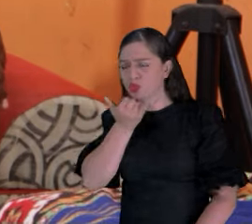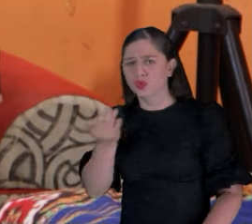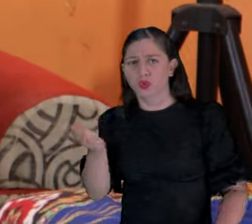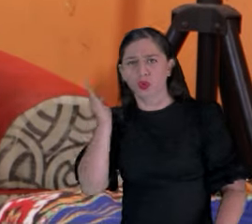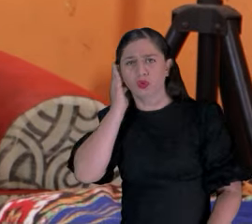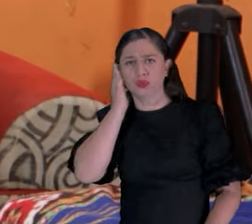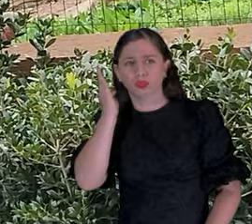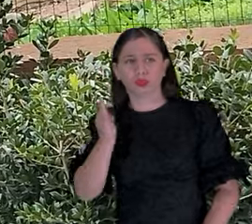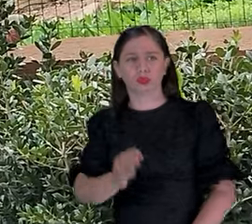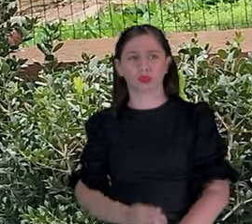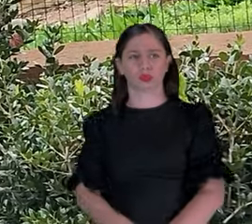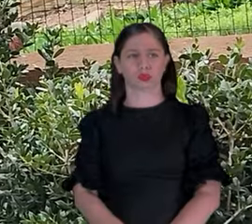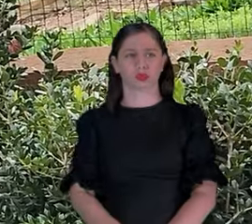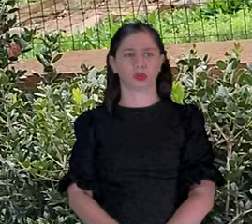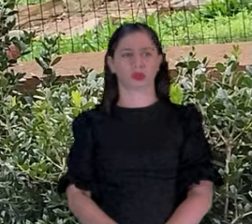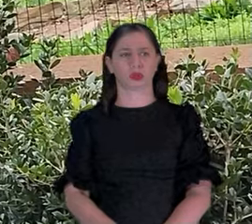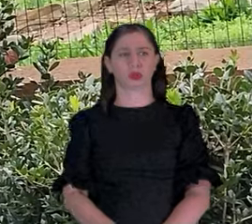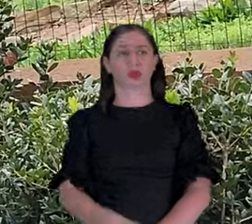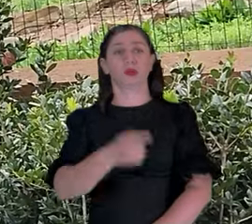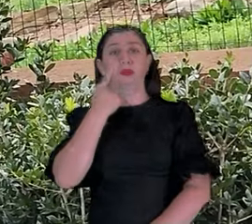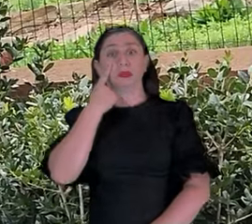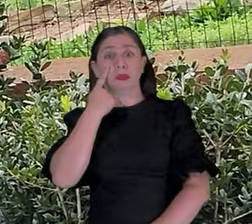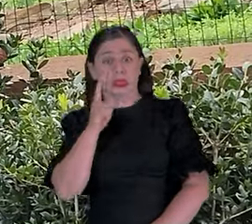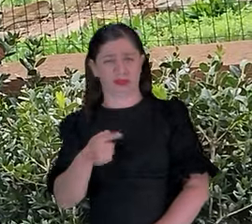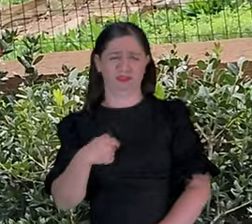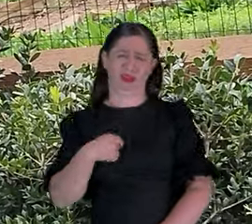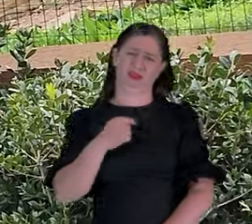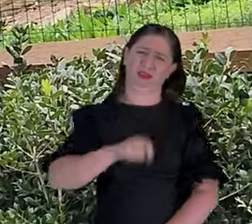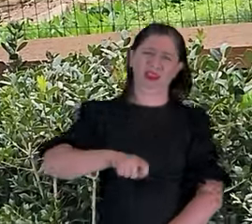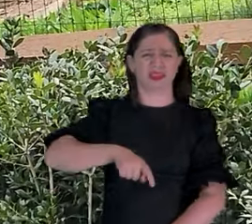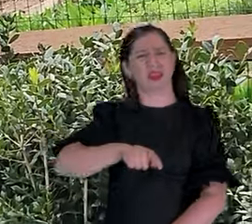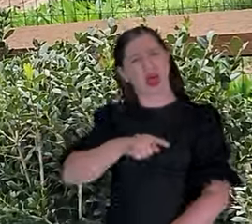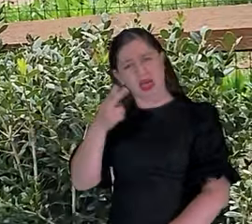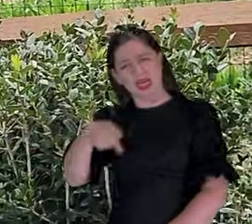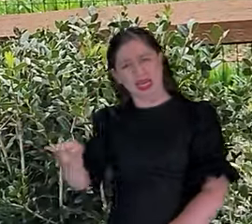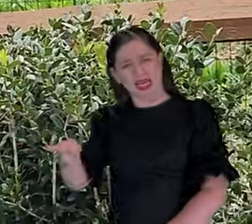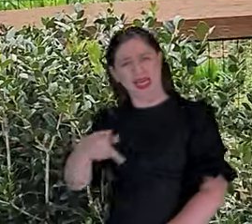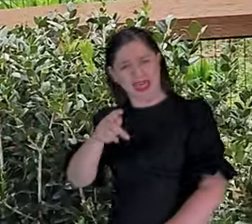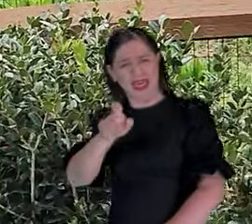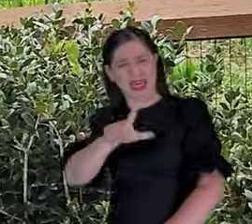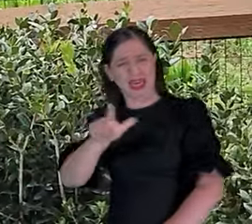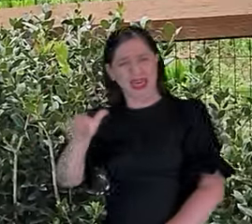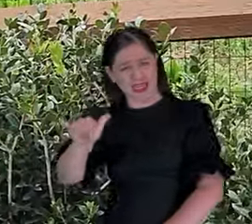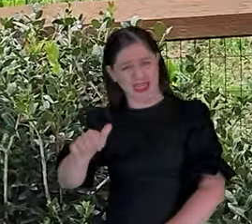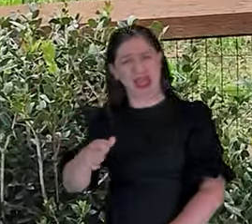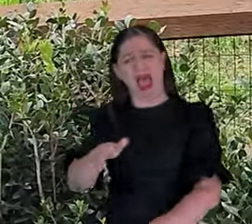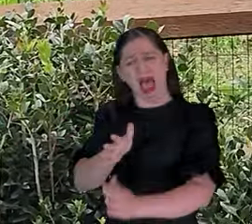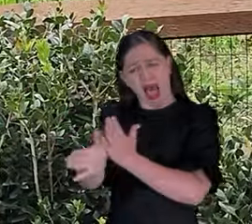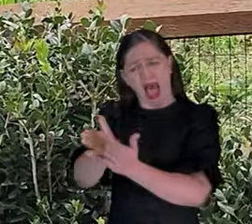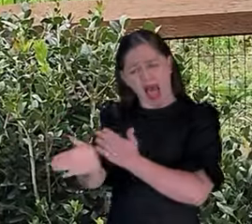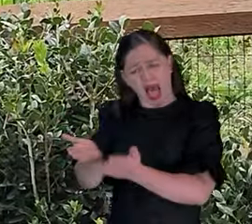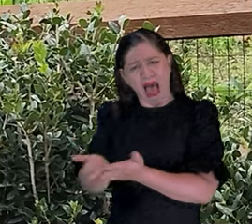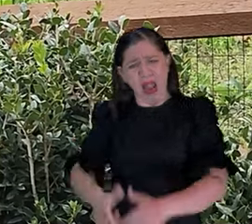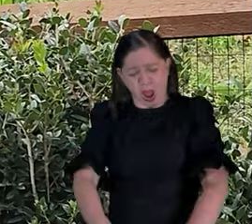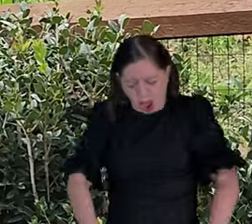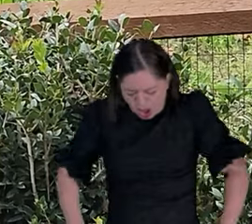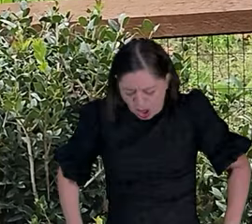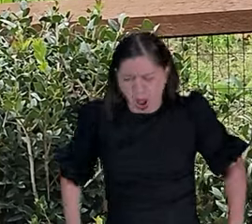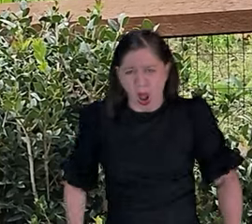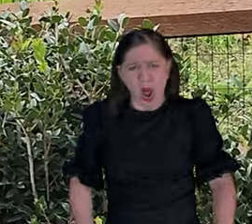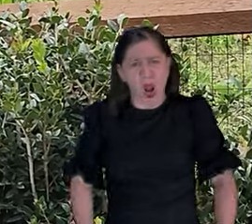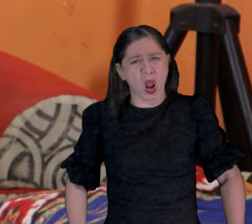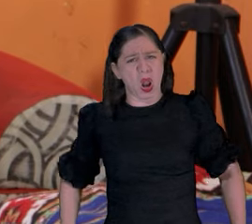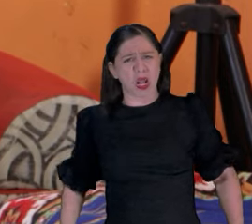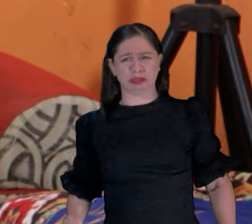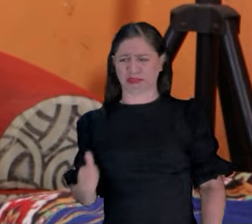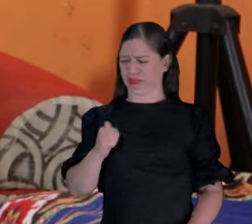Uy. ¿Aló? ¿Pasó algo? Sí, sí, mira, yo necesito que hables con Kelly. Porque es que últimamente